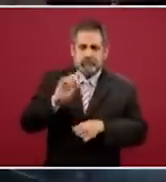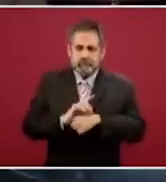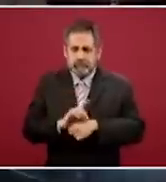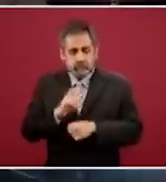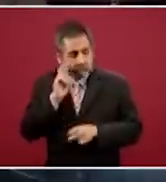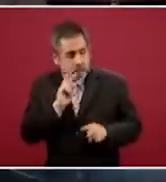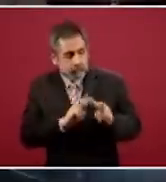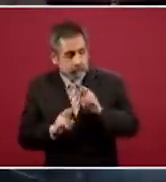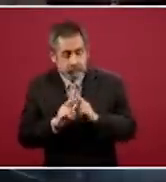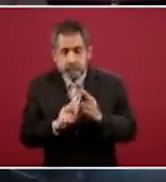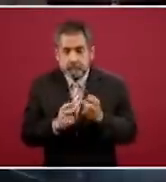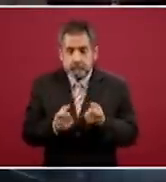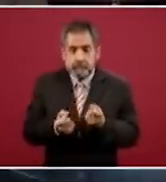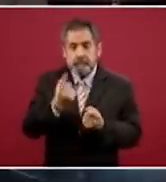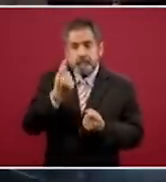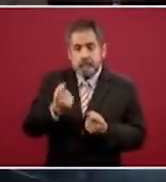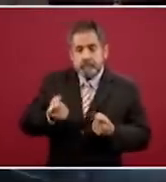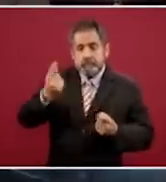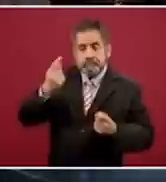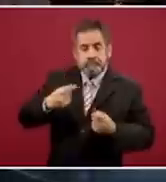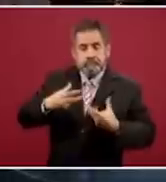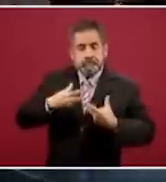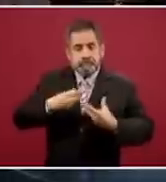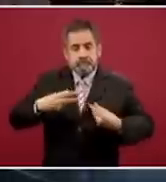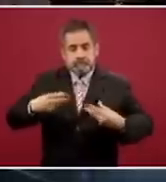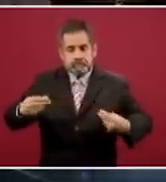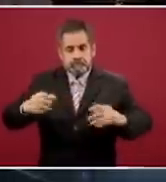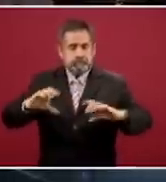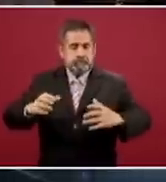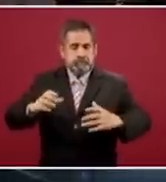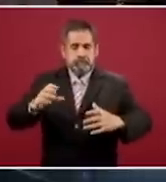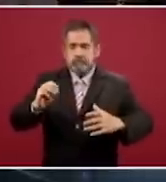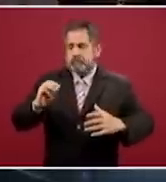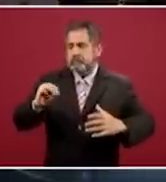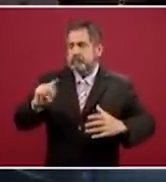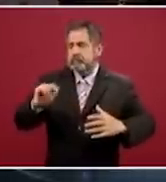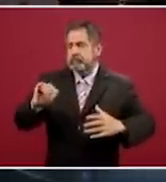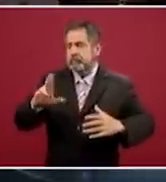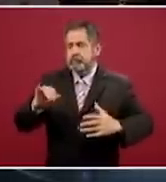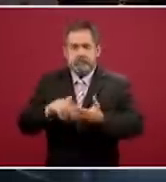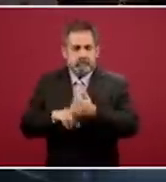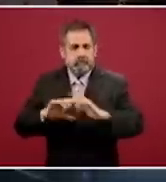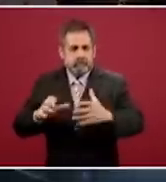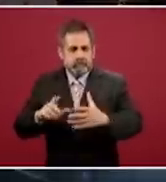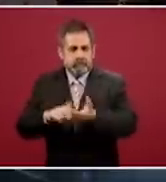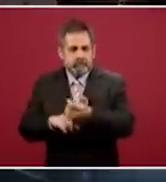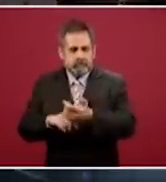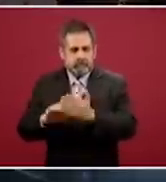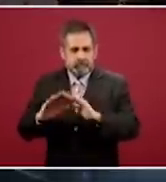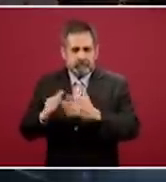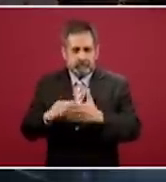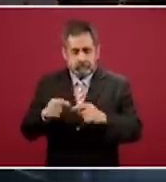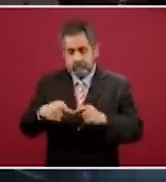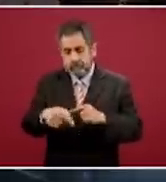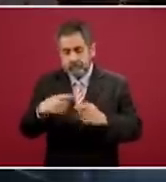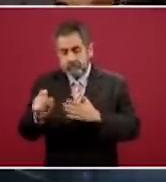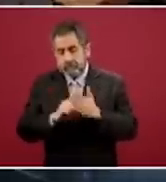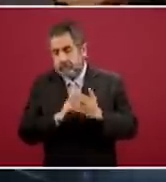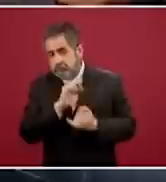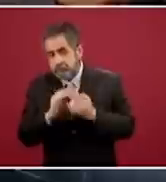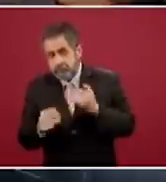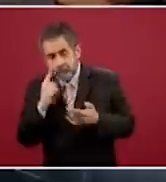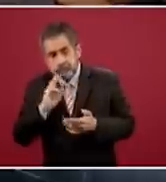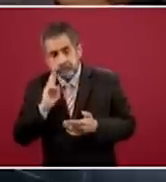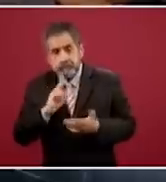que se aparecería el primer caso de contagio comunitario. Esto cae hacia finales de este mes, ayer lo comentábamos.